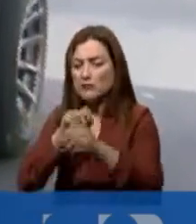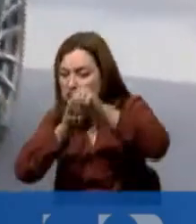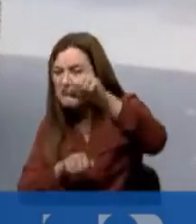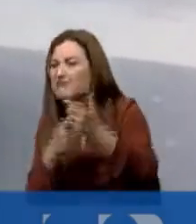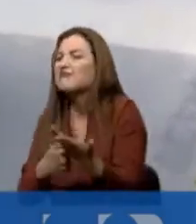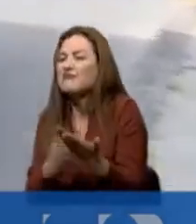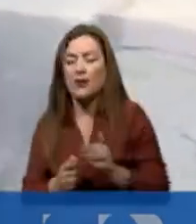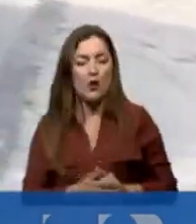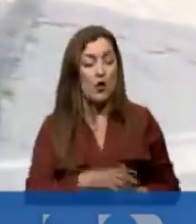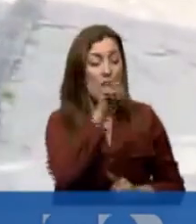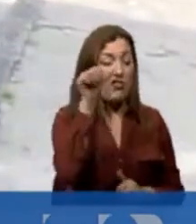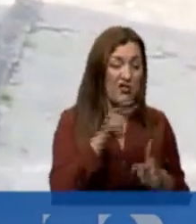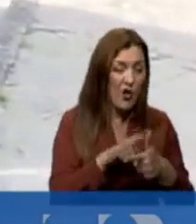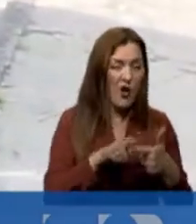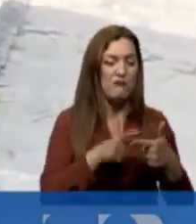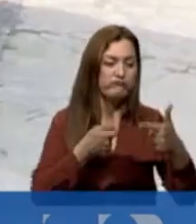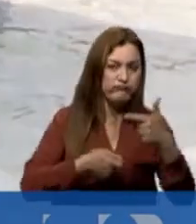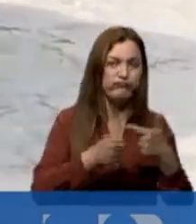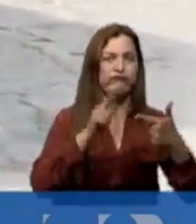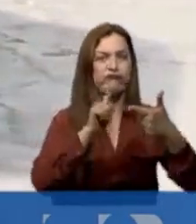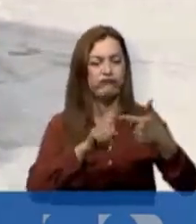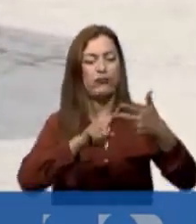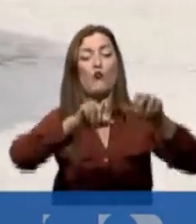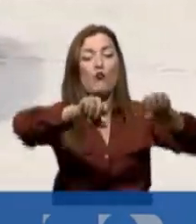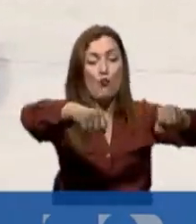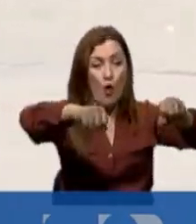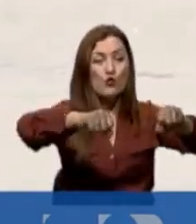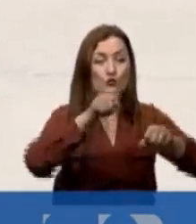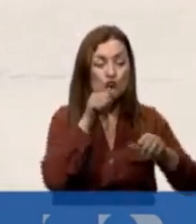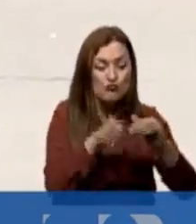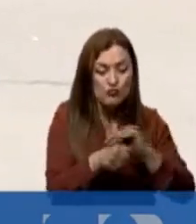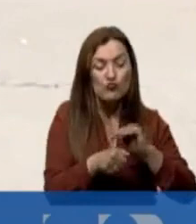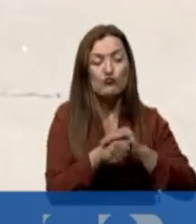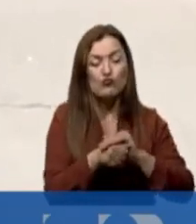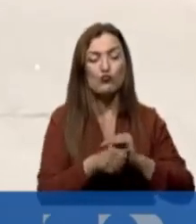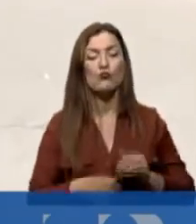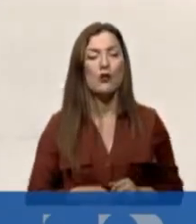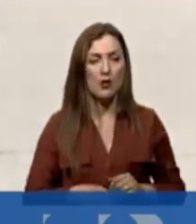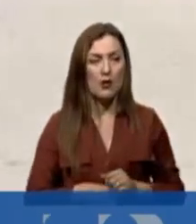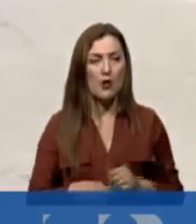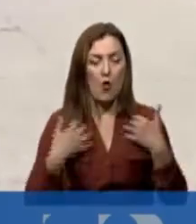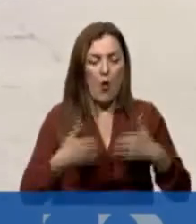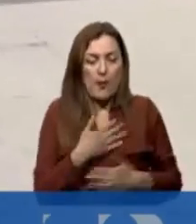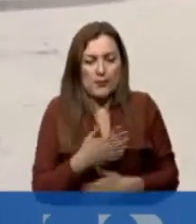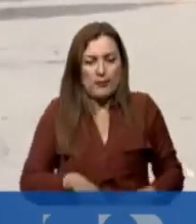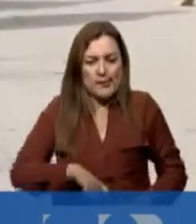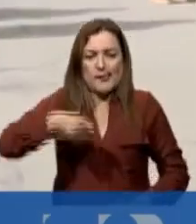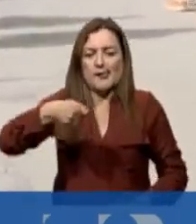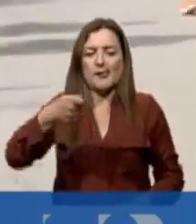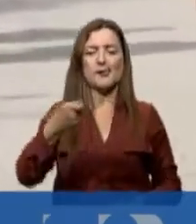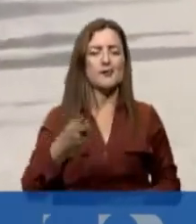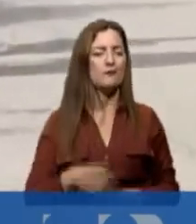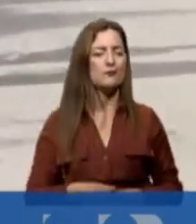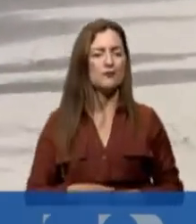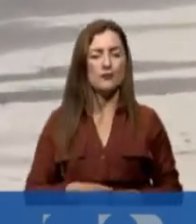armas blancas en las motocicletas escondidas o sino en los cuerpos de las personas que están manejando. ¿Ayudado la incorporación de los